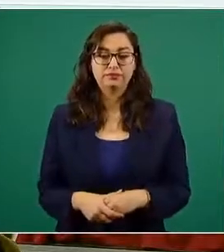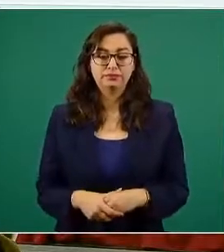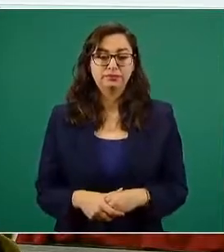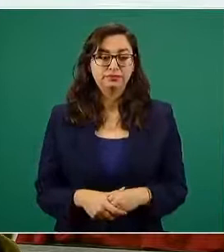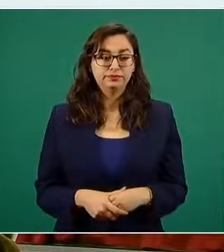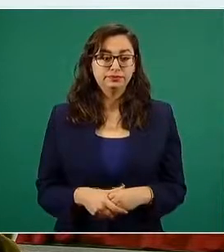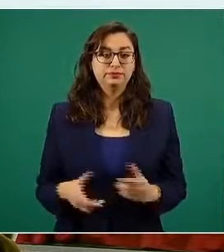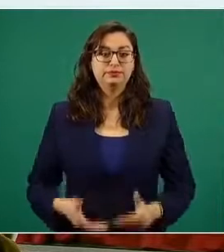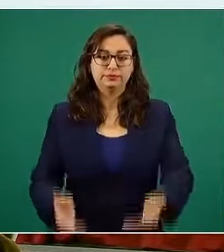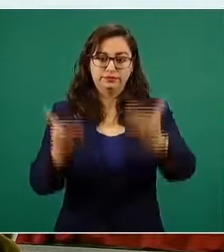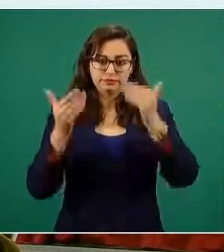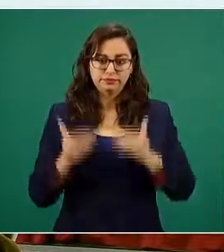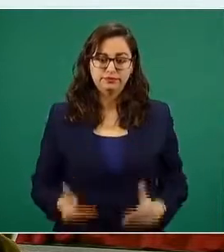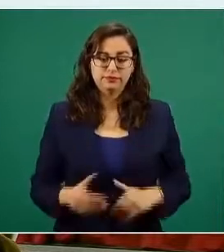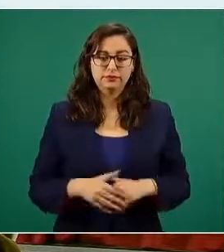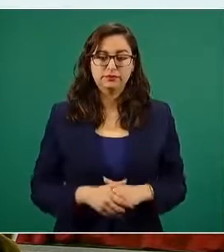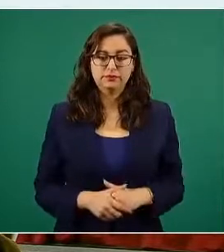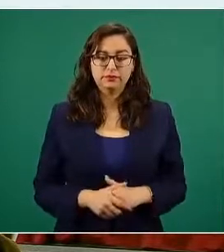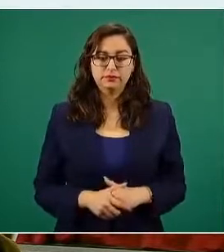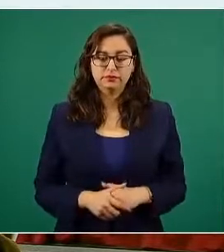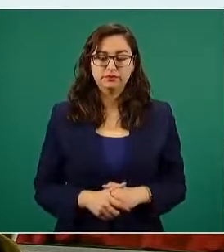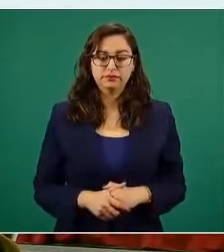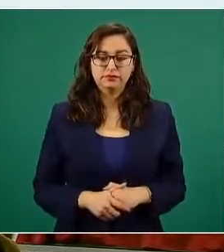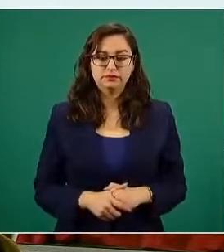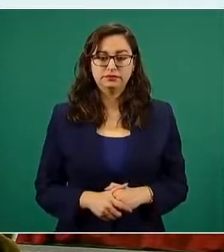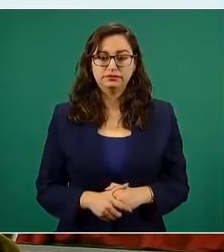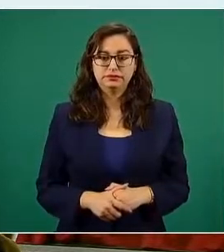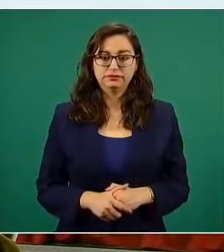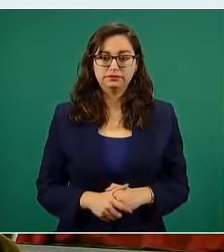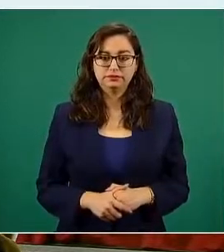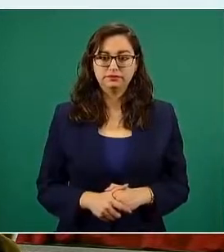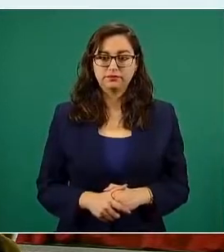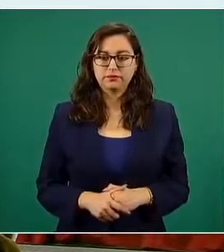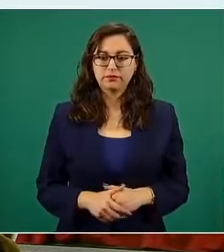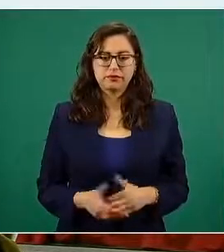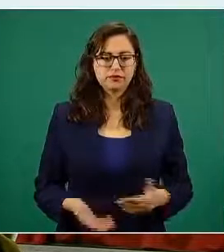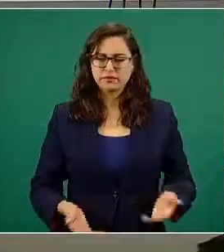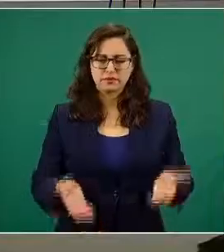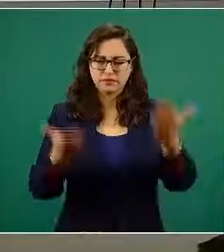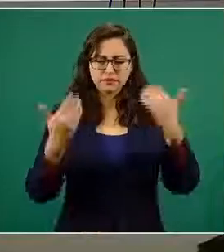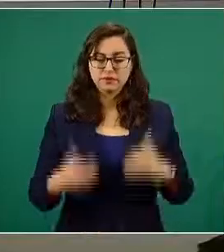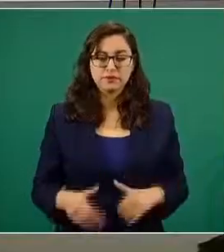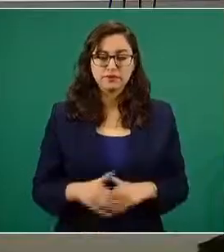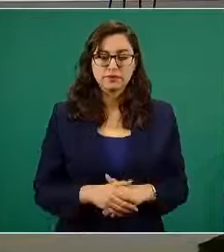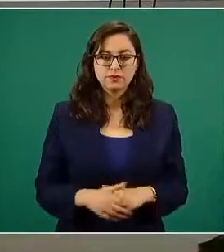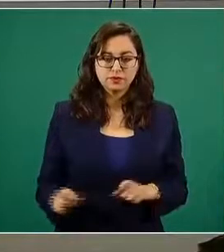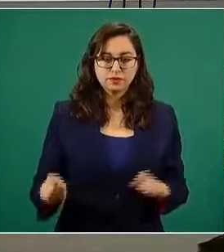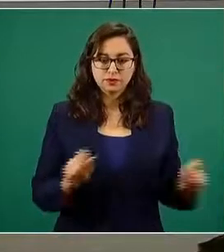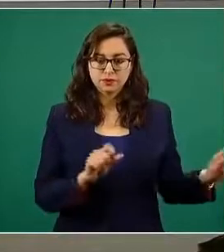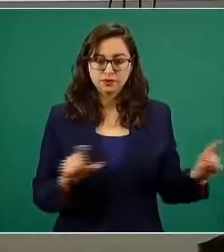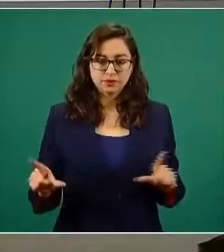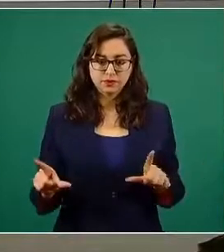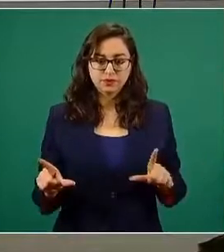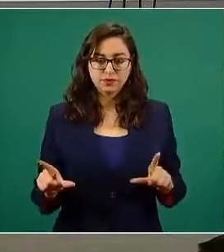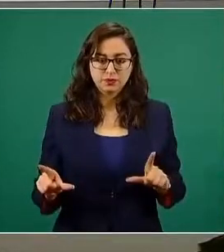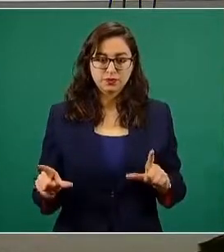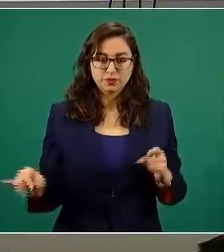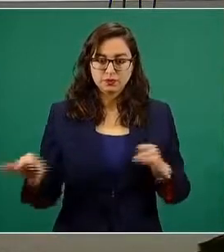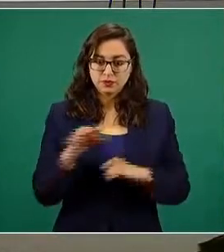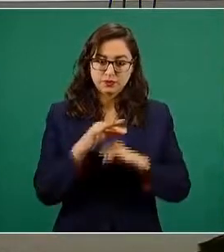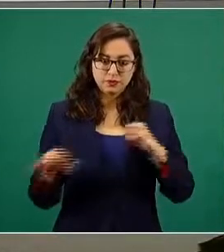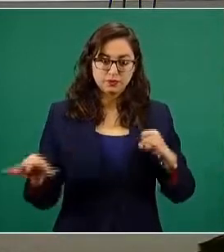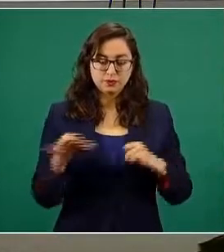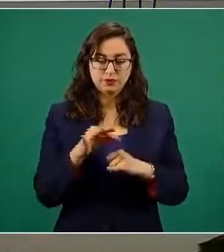La siguiente, por favor. Esto ya no, vámonos directamente en la última de las